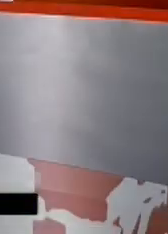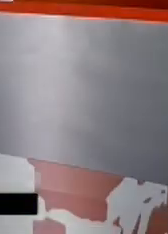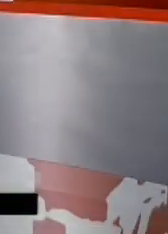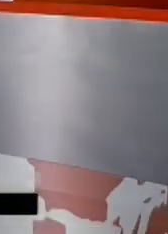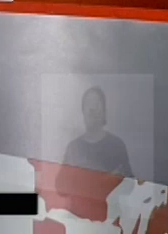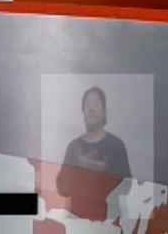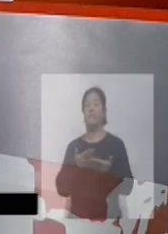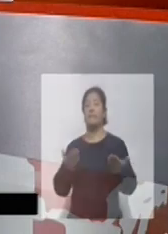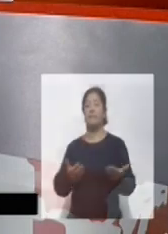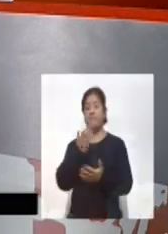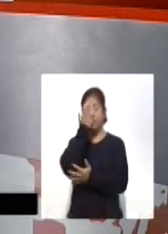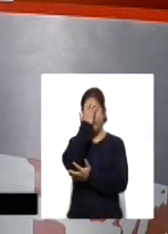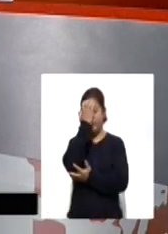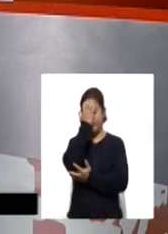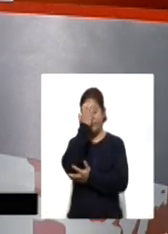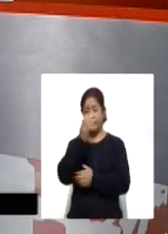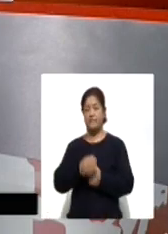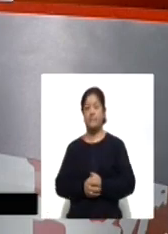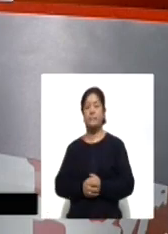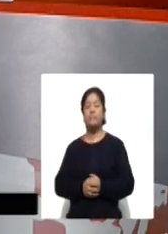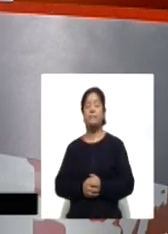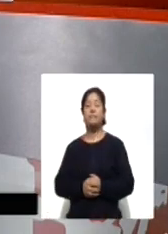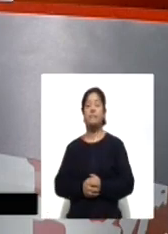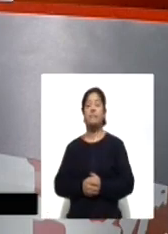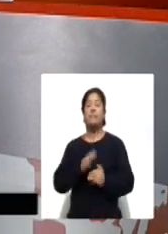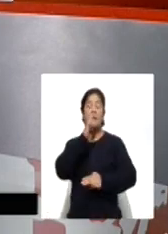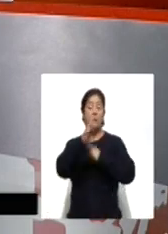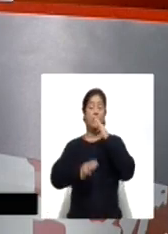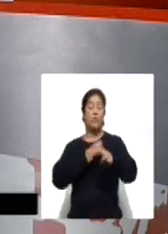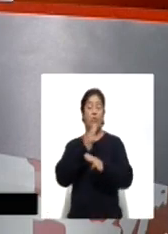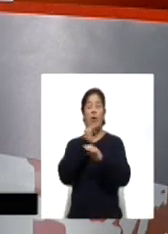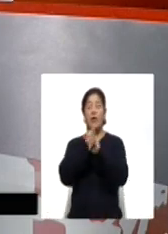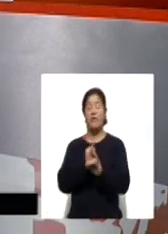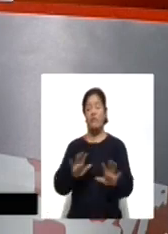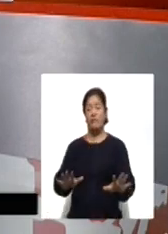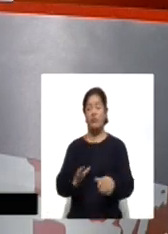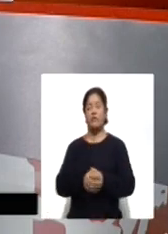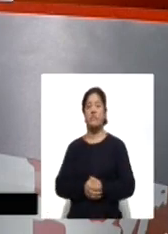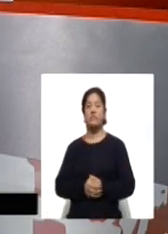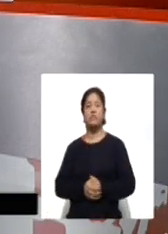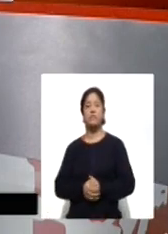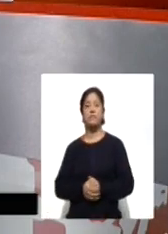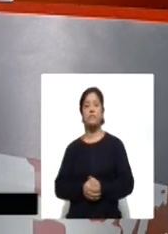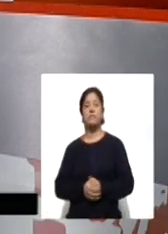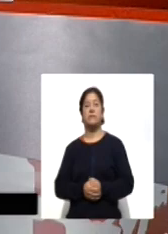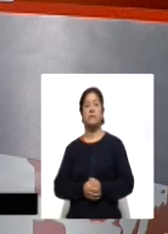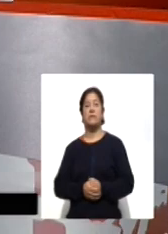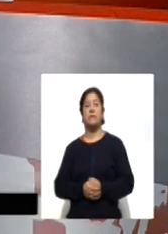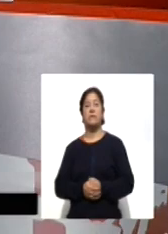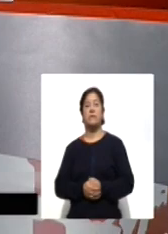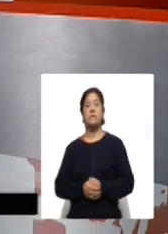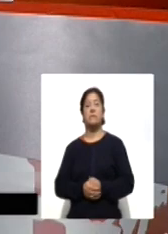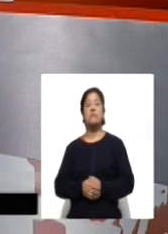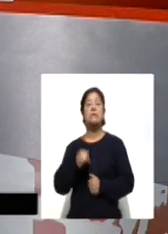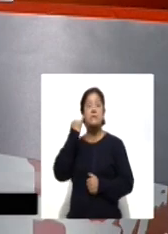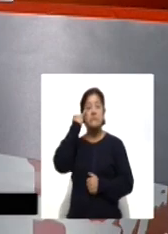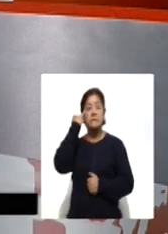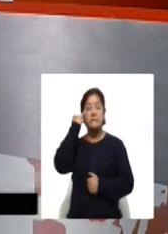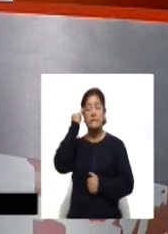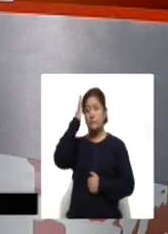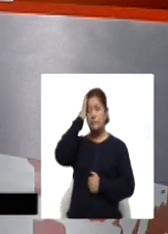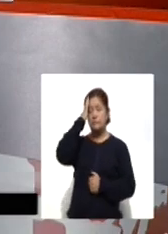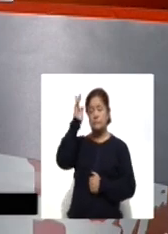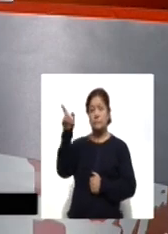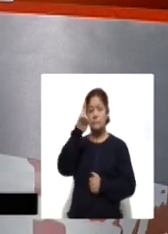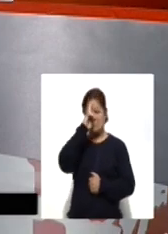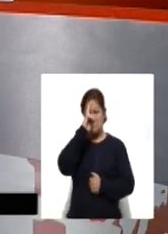Es momento de conocer el panorama mundial y vamos directamente con la información. Líder iraní prohíbe